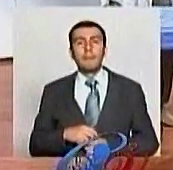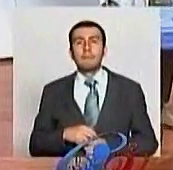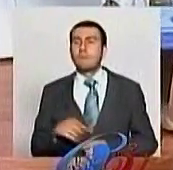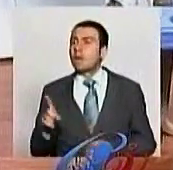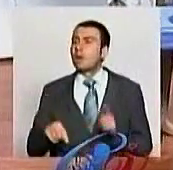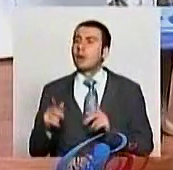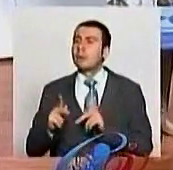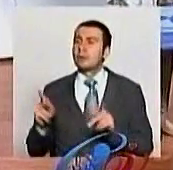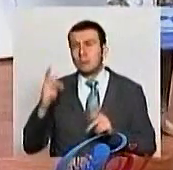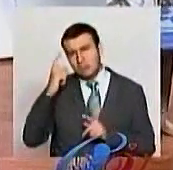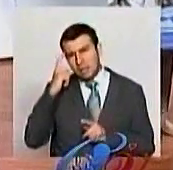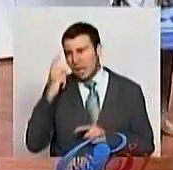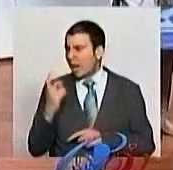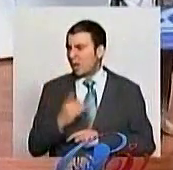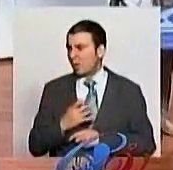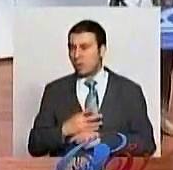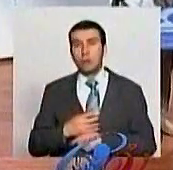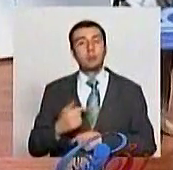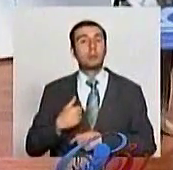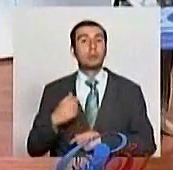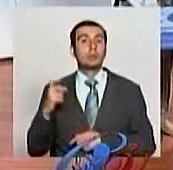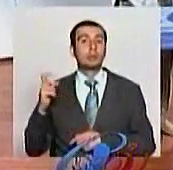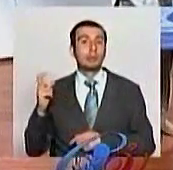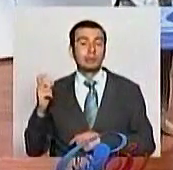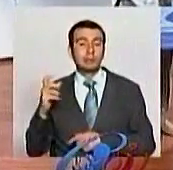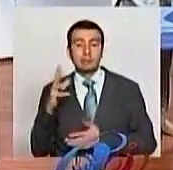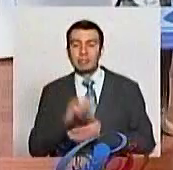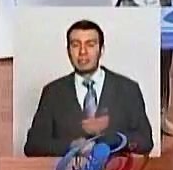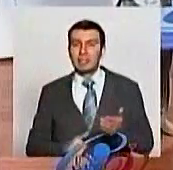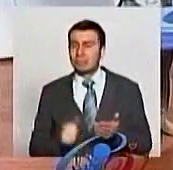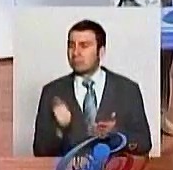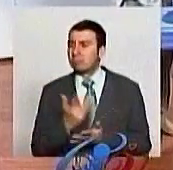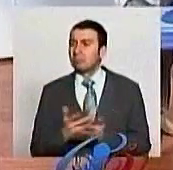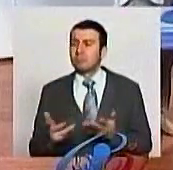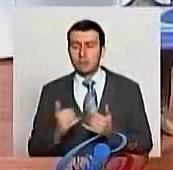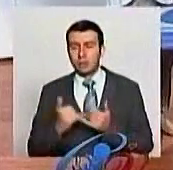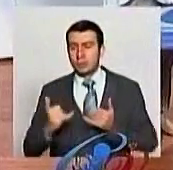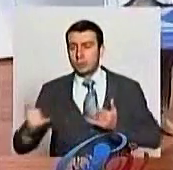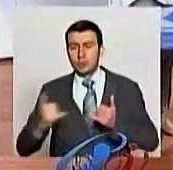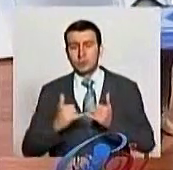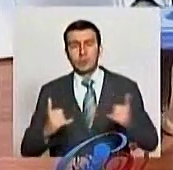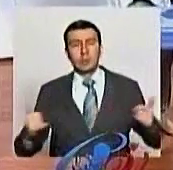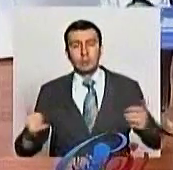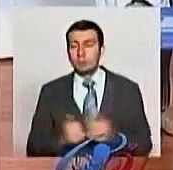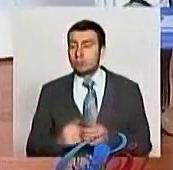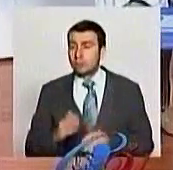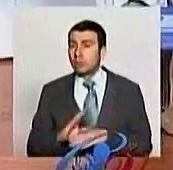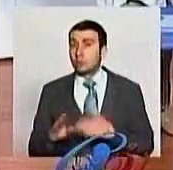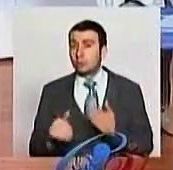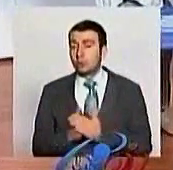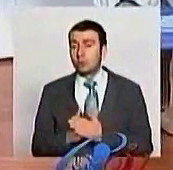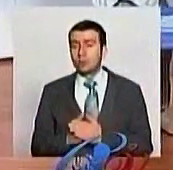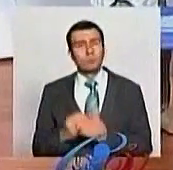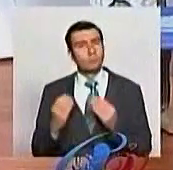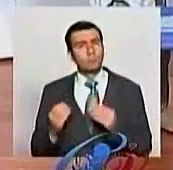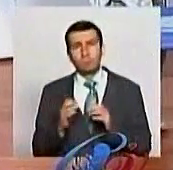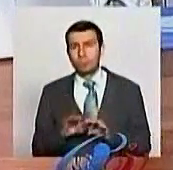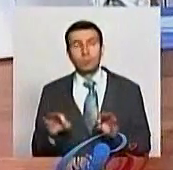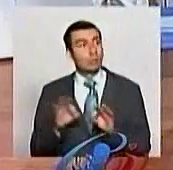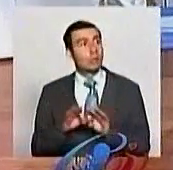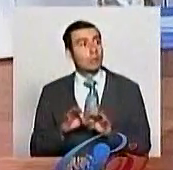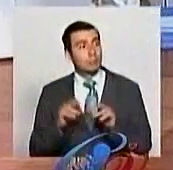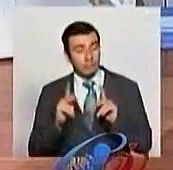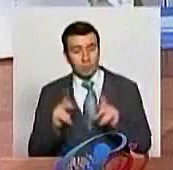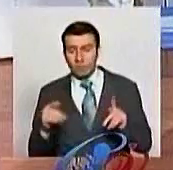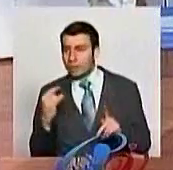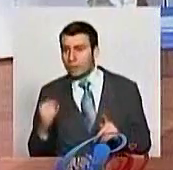duele, me tengo que quitar todos estos cables, lo de cuero no. Y vamos a... Es muy importante que la gente le pierda el